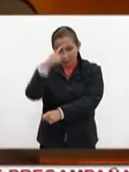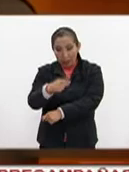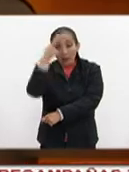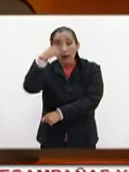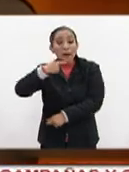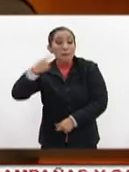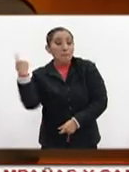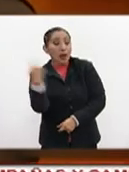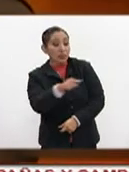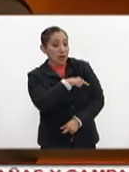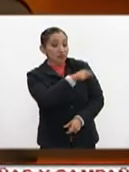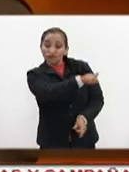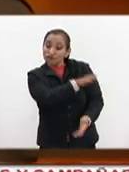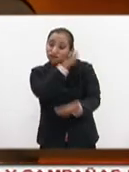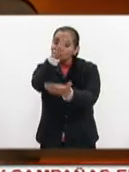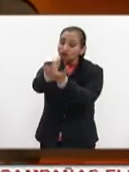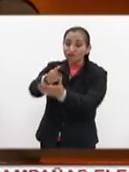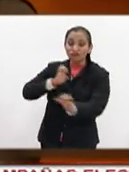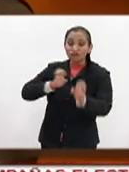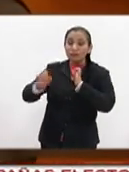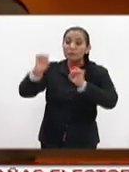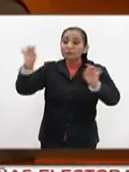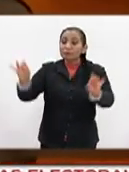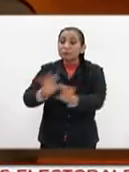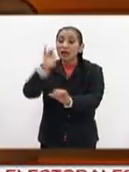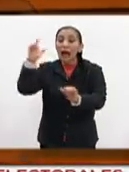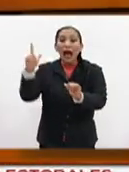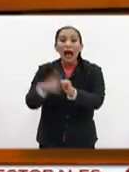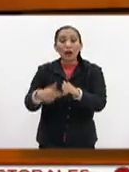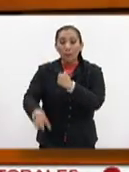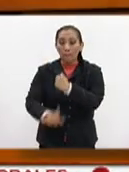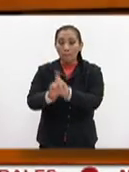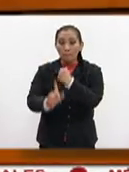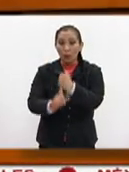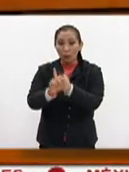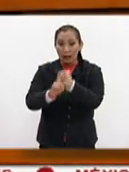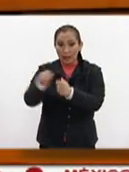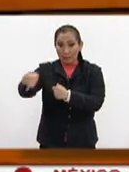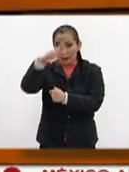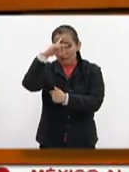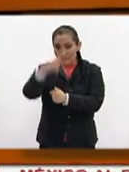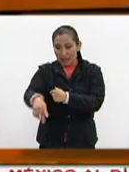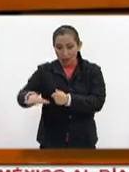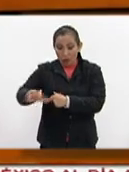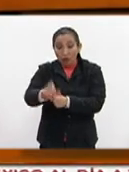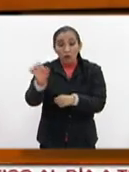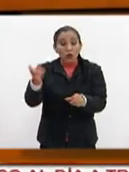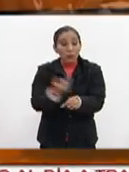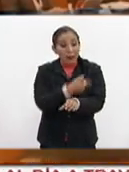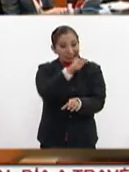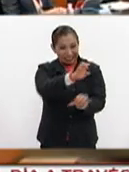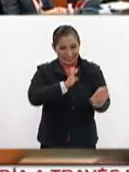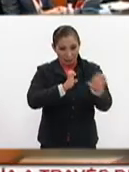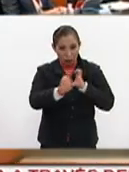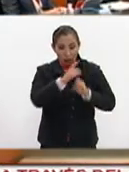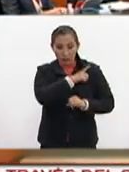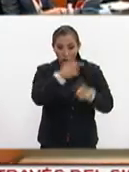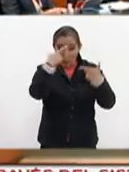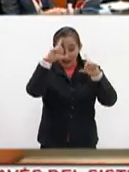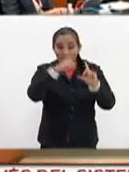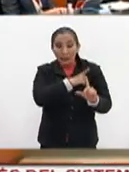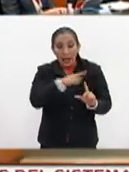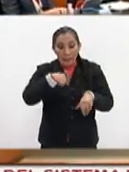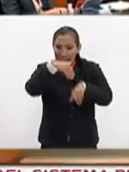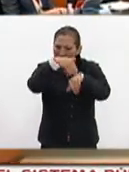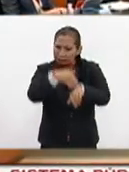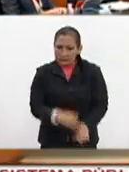para ordenar la intervención militar inmediata en caso de que haya una amenaza a la seguridad. Cuando esto ocurra, los elementos deberán estar sujetos